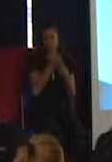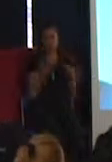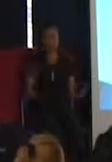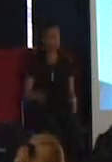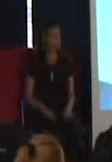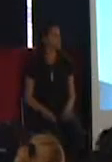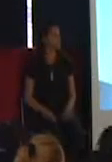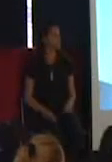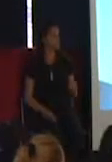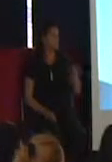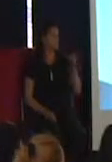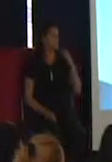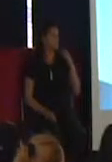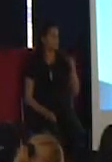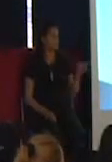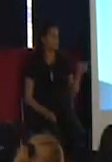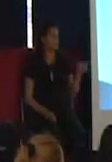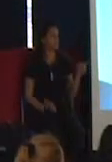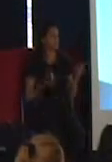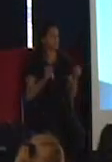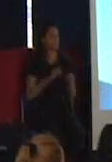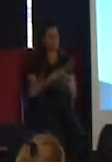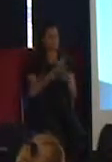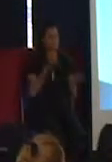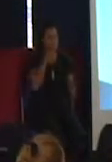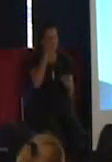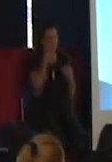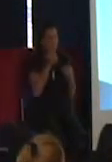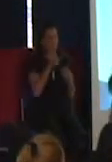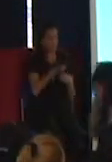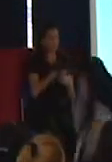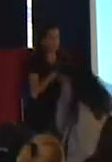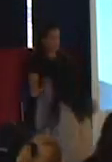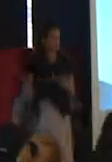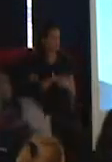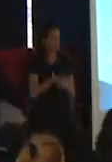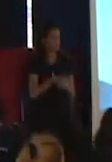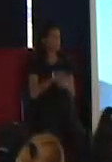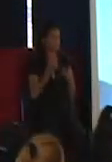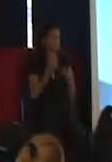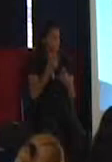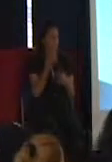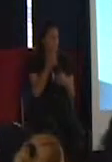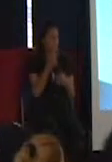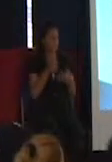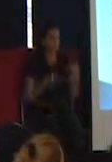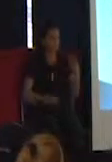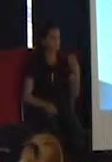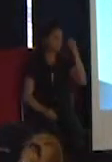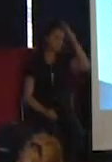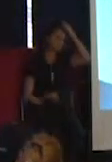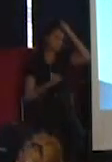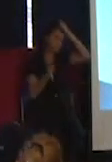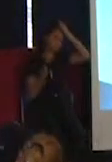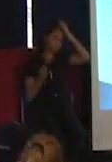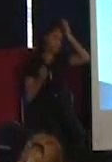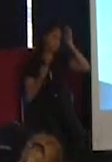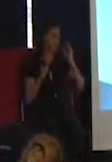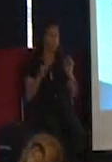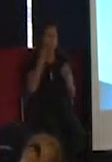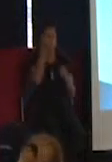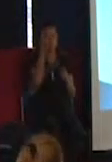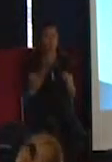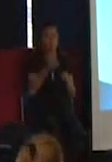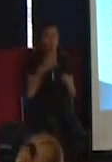Claro, porque es que resulta que esa serie de casos, ahora bien, vamos a mirar varias partes, porque...